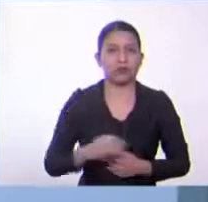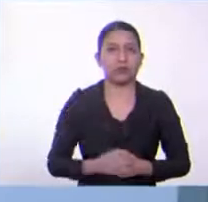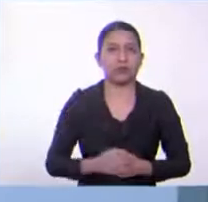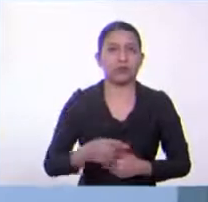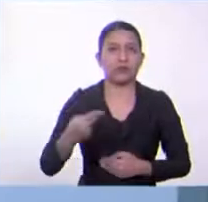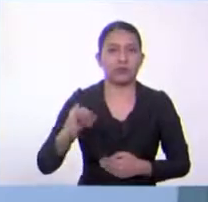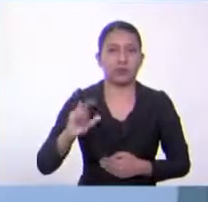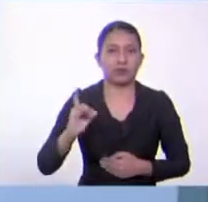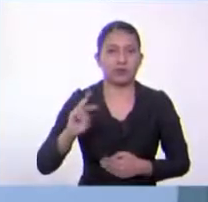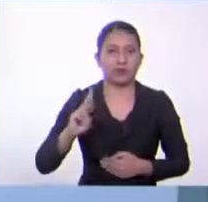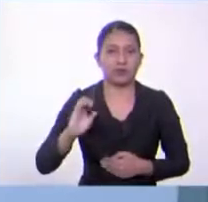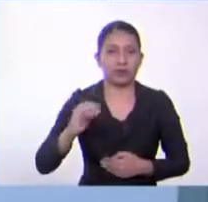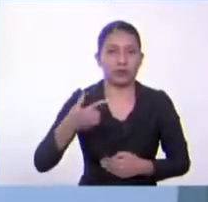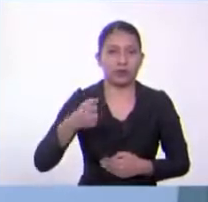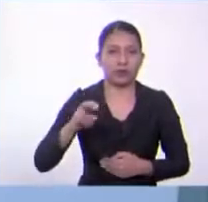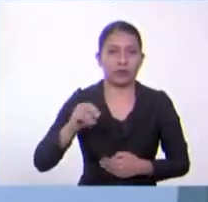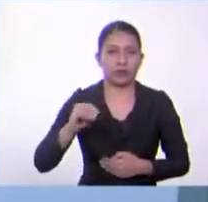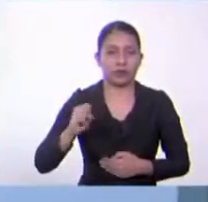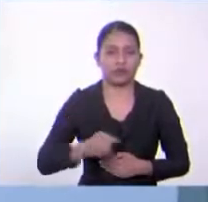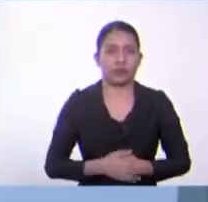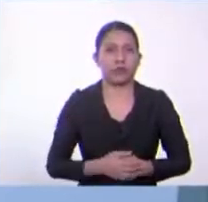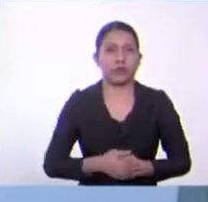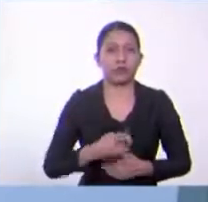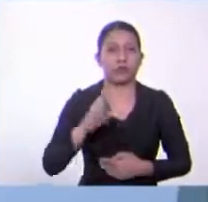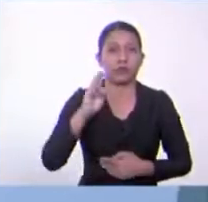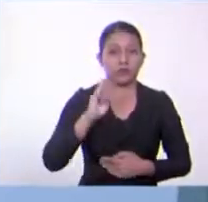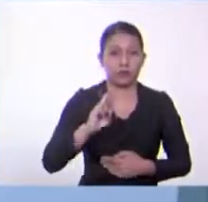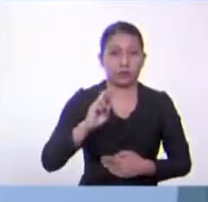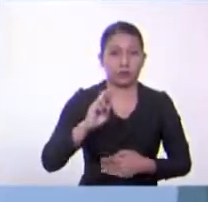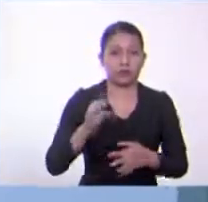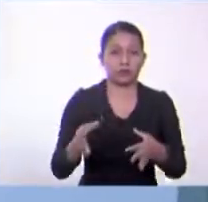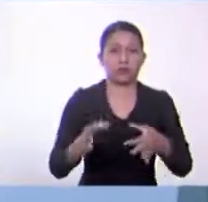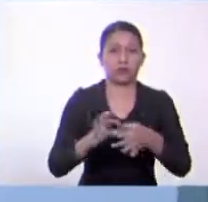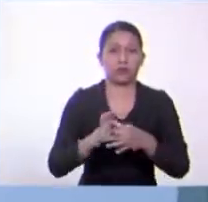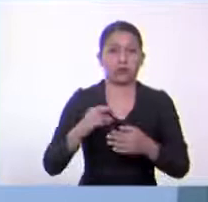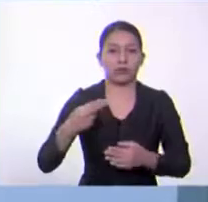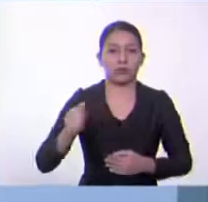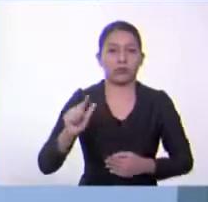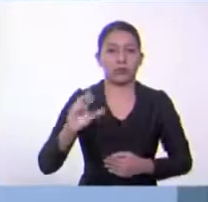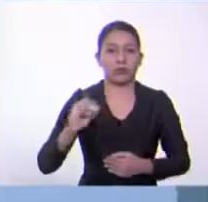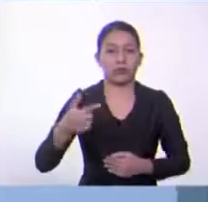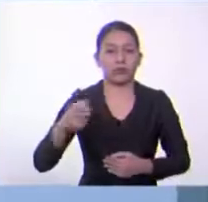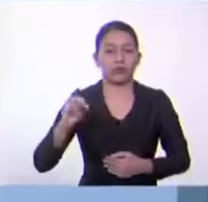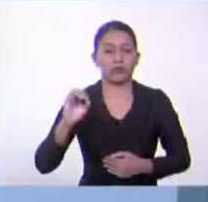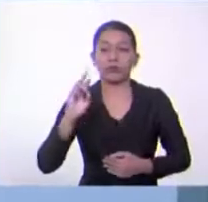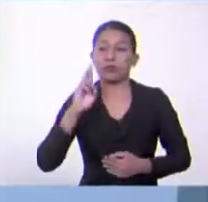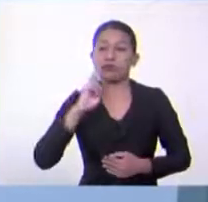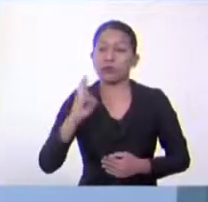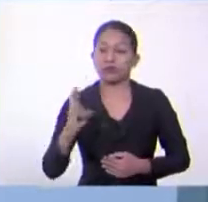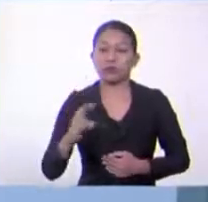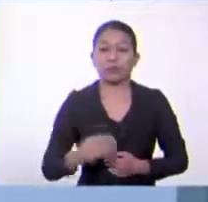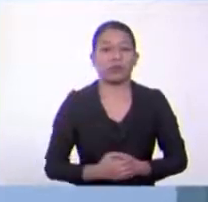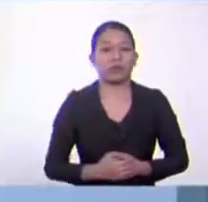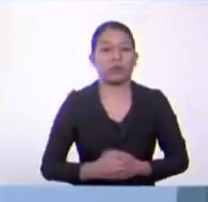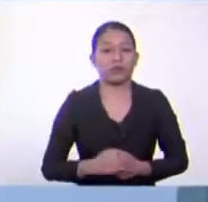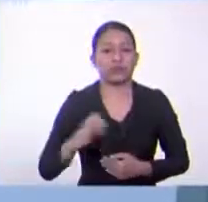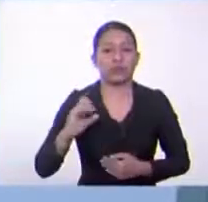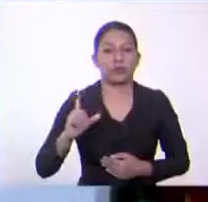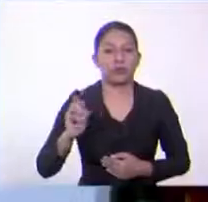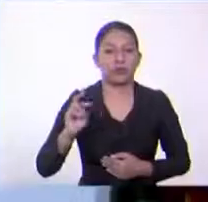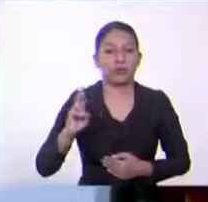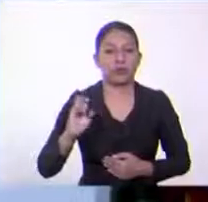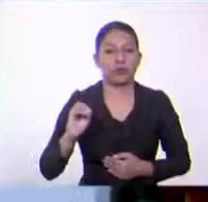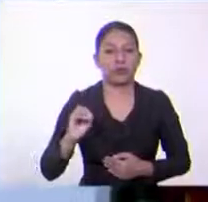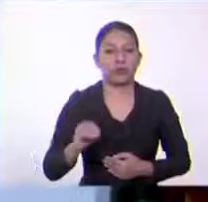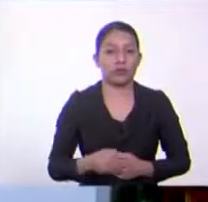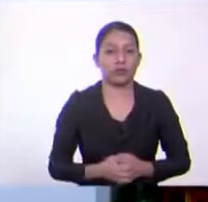Por tanto, tenemos un R unido a un halógeno, nos da, en este caso, es el cloro, el halógeno,